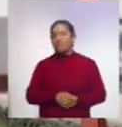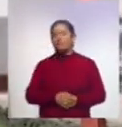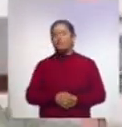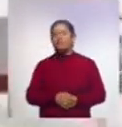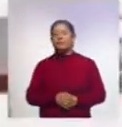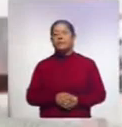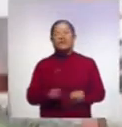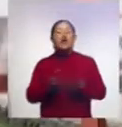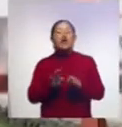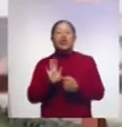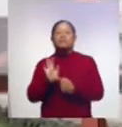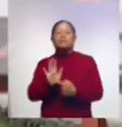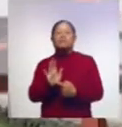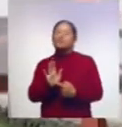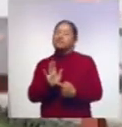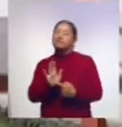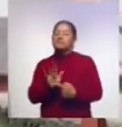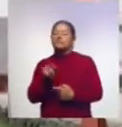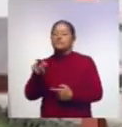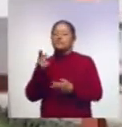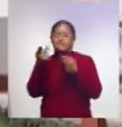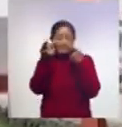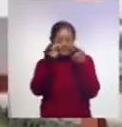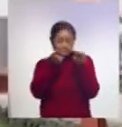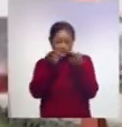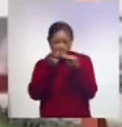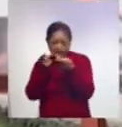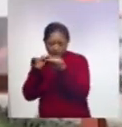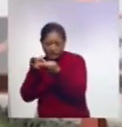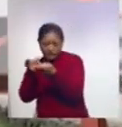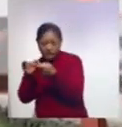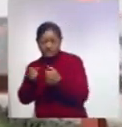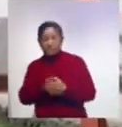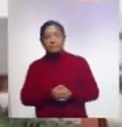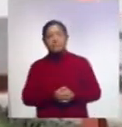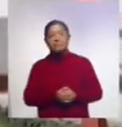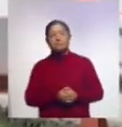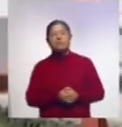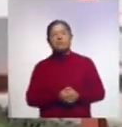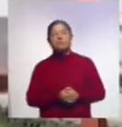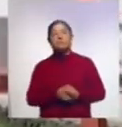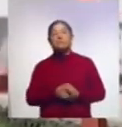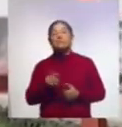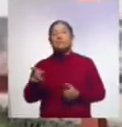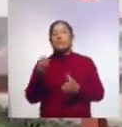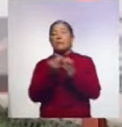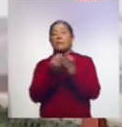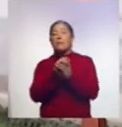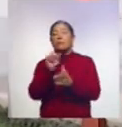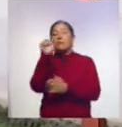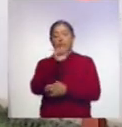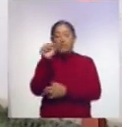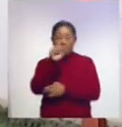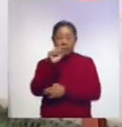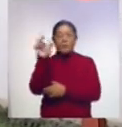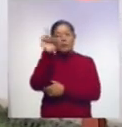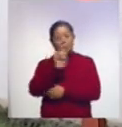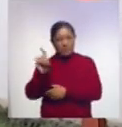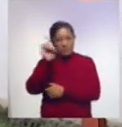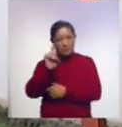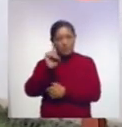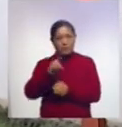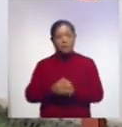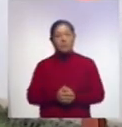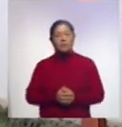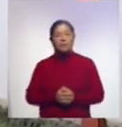de evidenciarlo. Se han sido preparadas, inclusive poniendo cursos sabatinos, cursos dominicales,